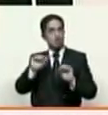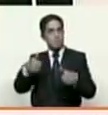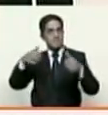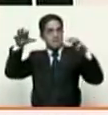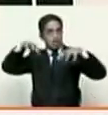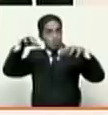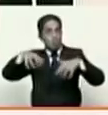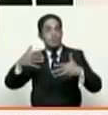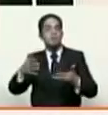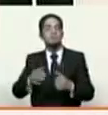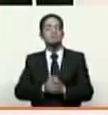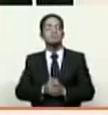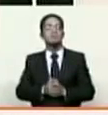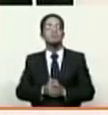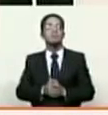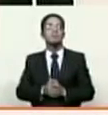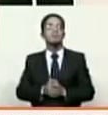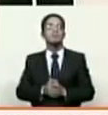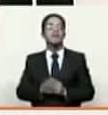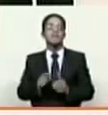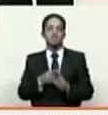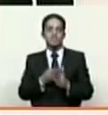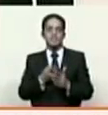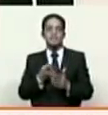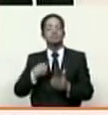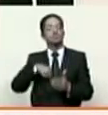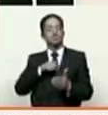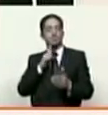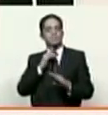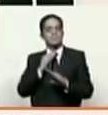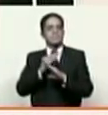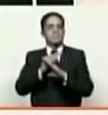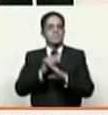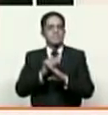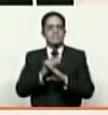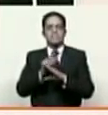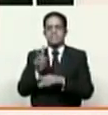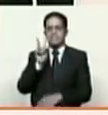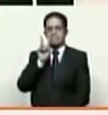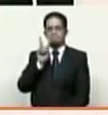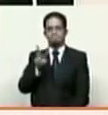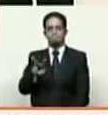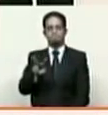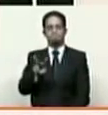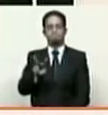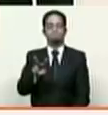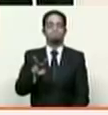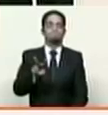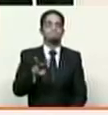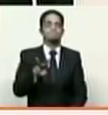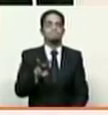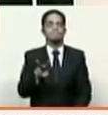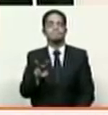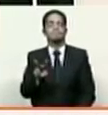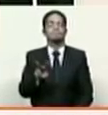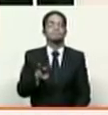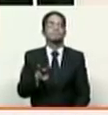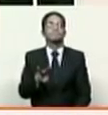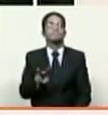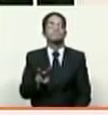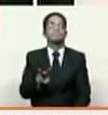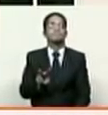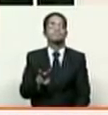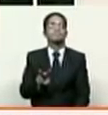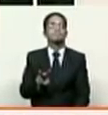hacer un paréntesis, no solamente relacionado con el sistema eléctrico nacional, sino con lo que tiene que ver